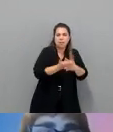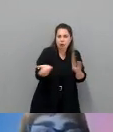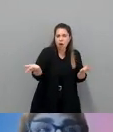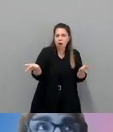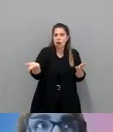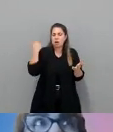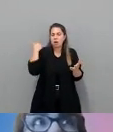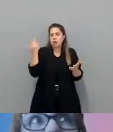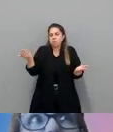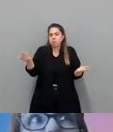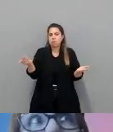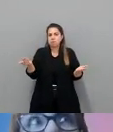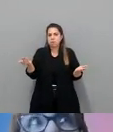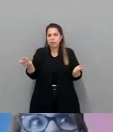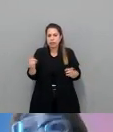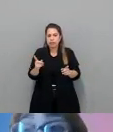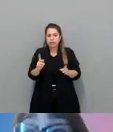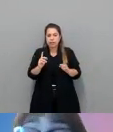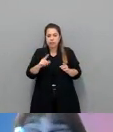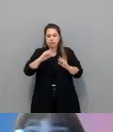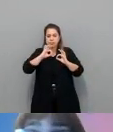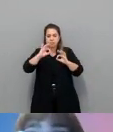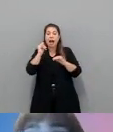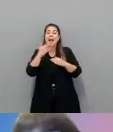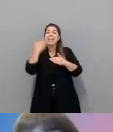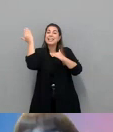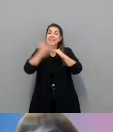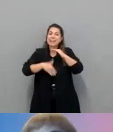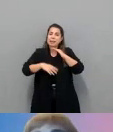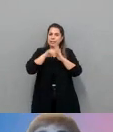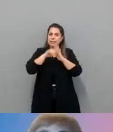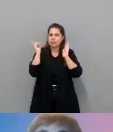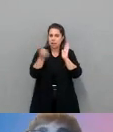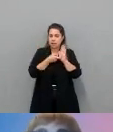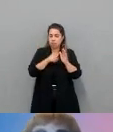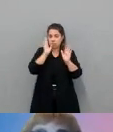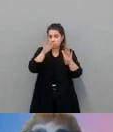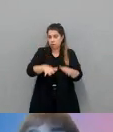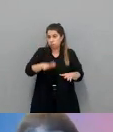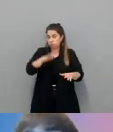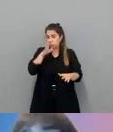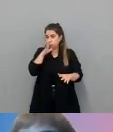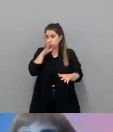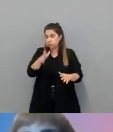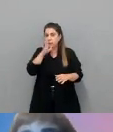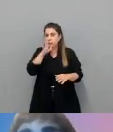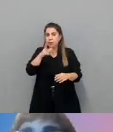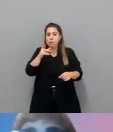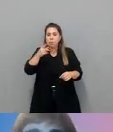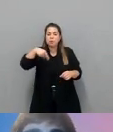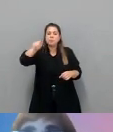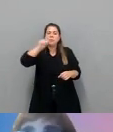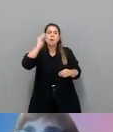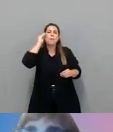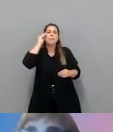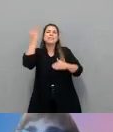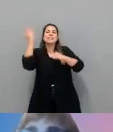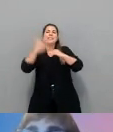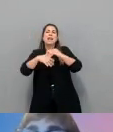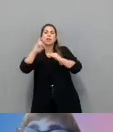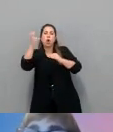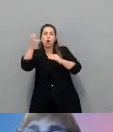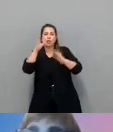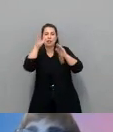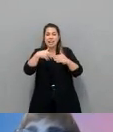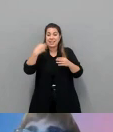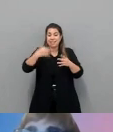parciales. Y en concreto hay un límite legal que os va a sorprender, porque generalmente soléis pensar en otros límites legales, que es que la jornada tiene que